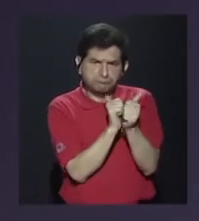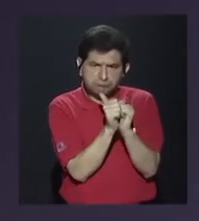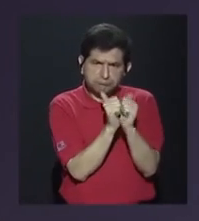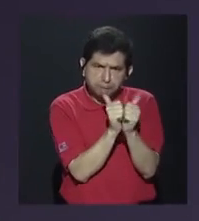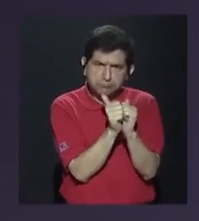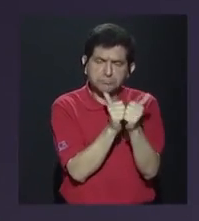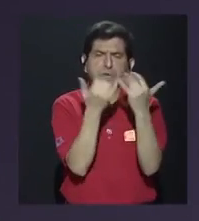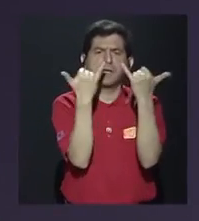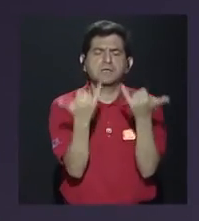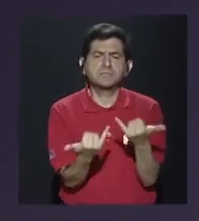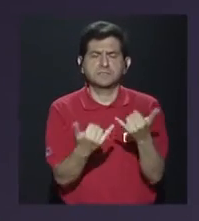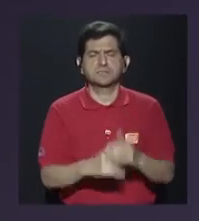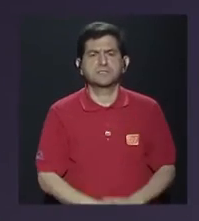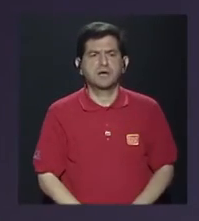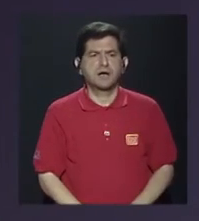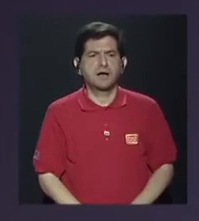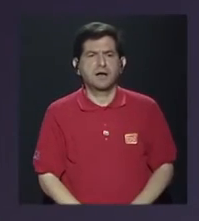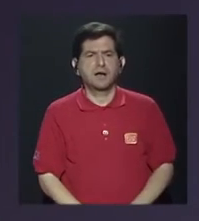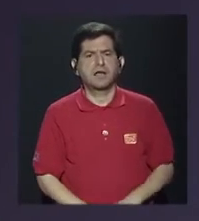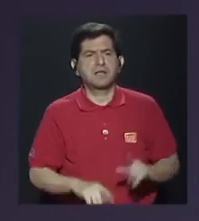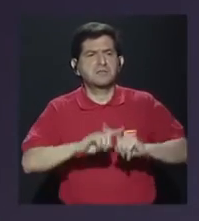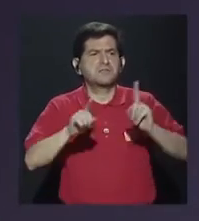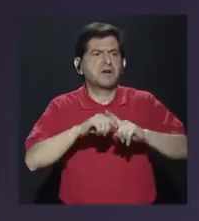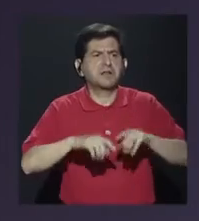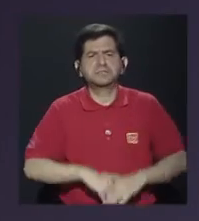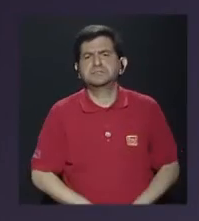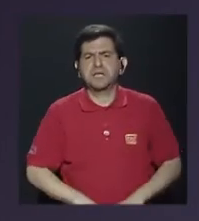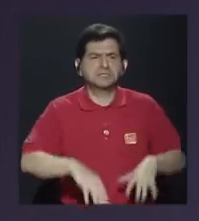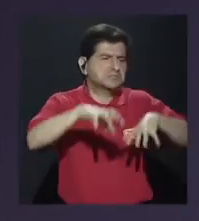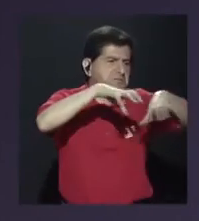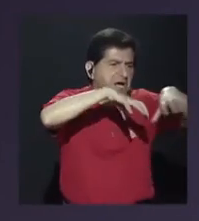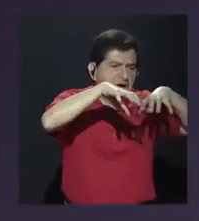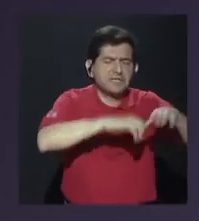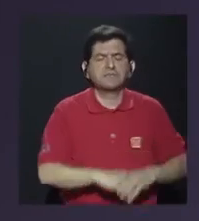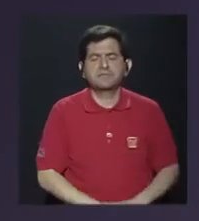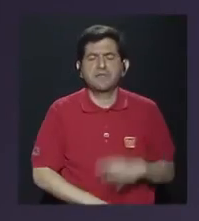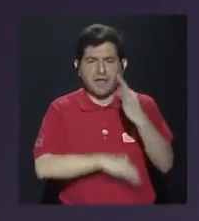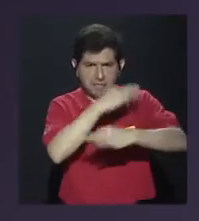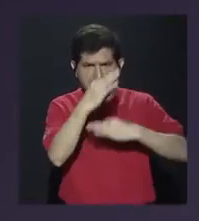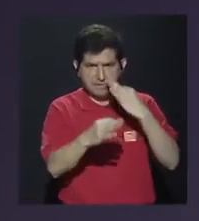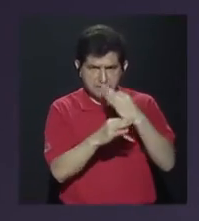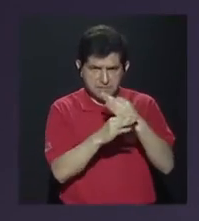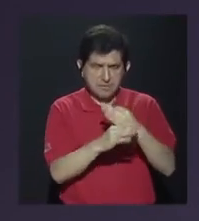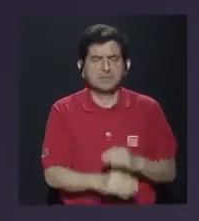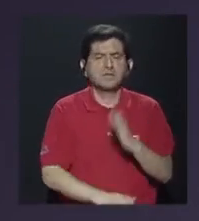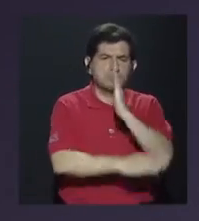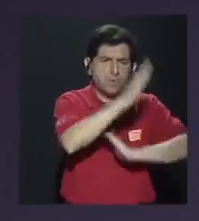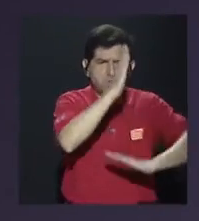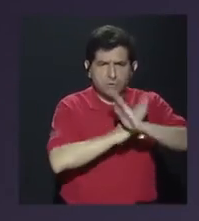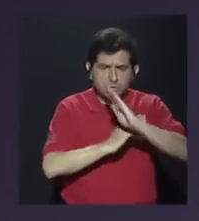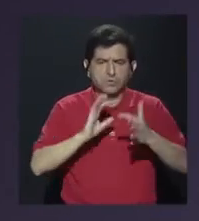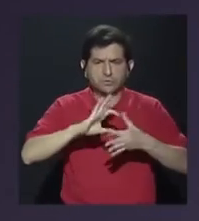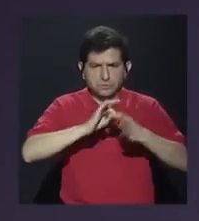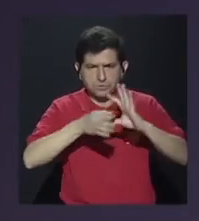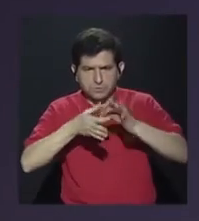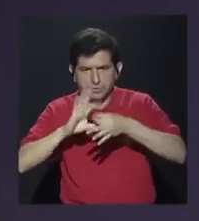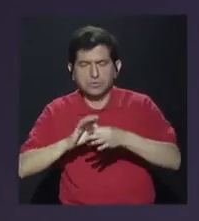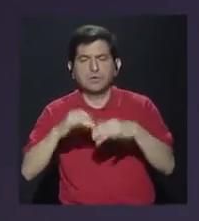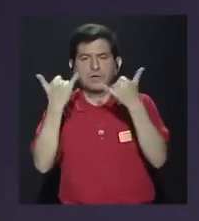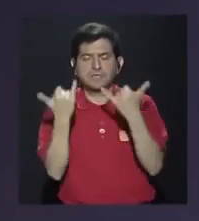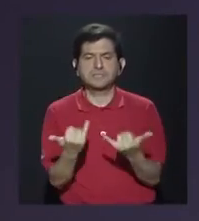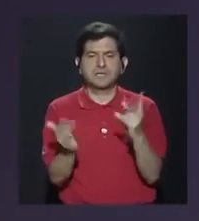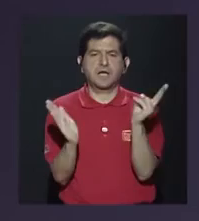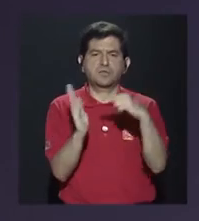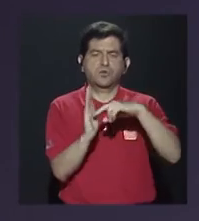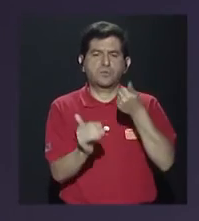a nivel de festivales paralímpicos. Y para ya el año 2013,